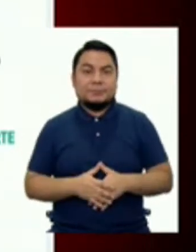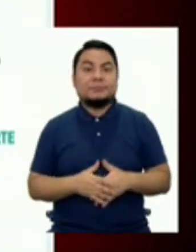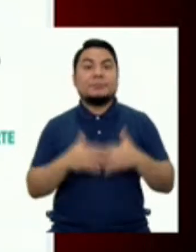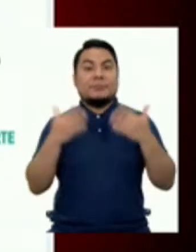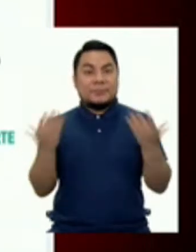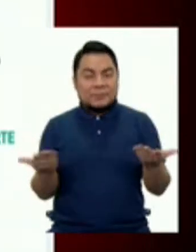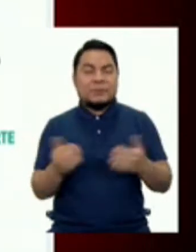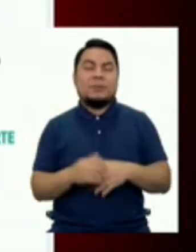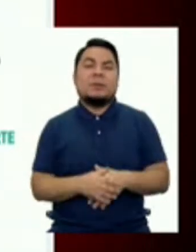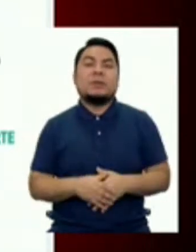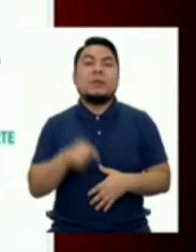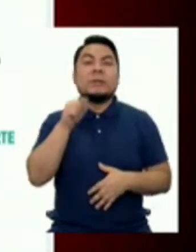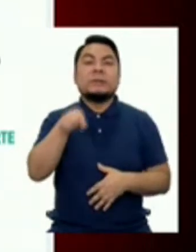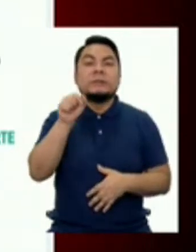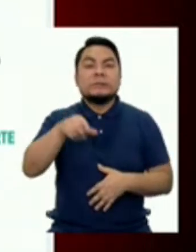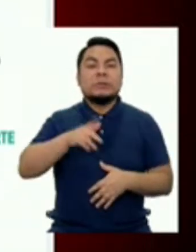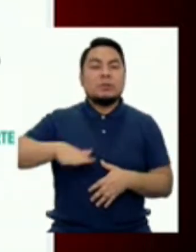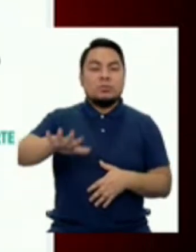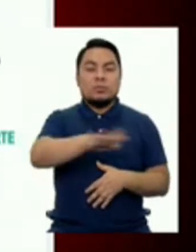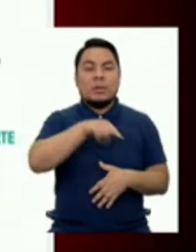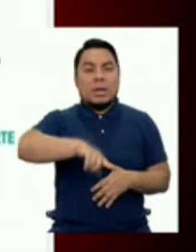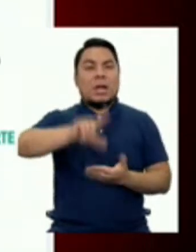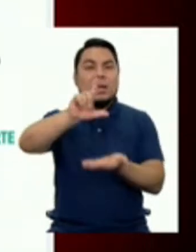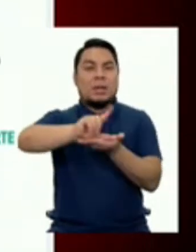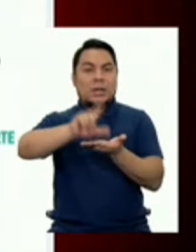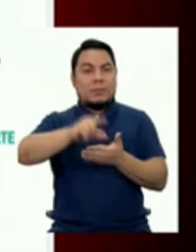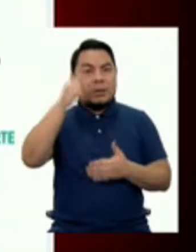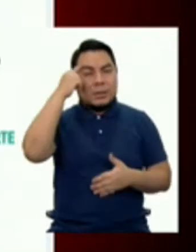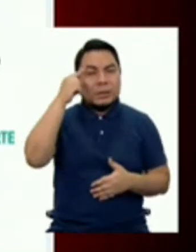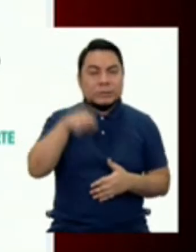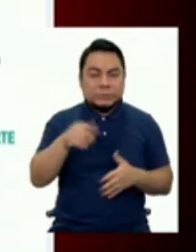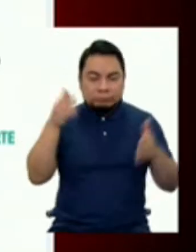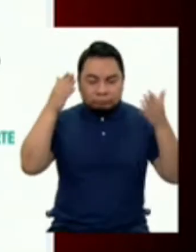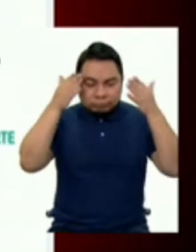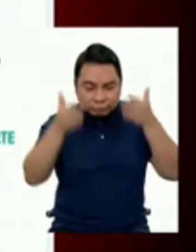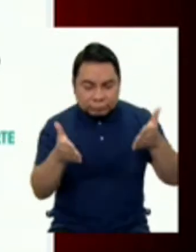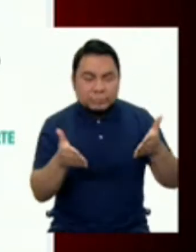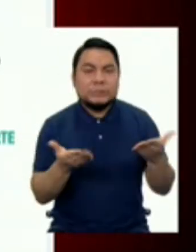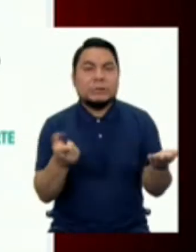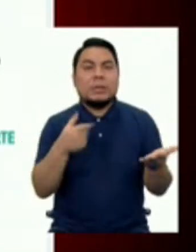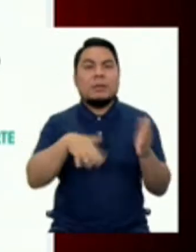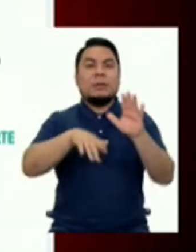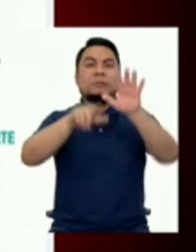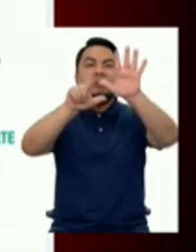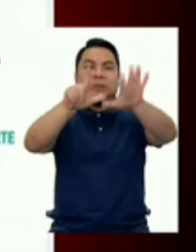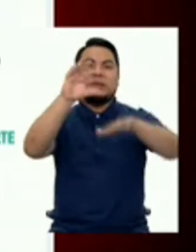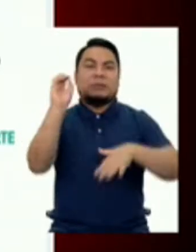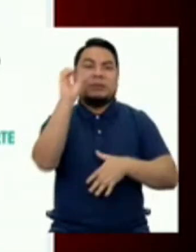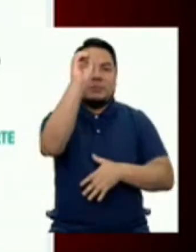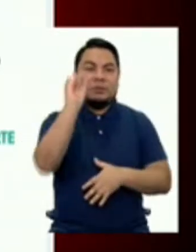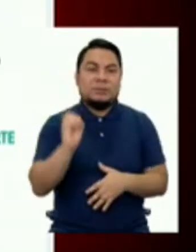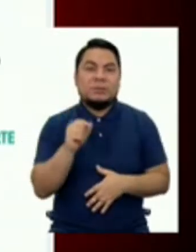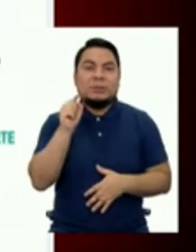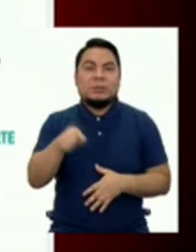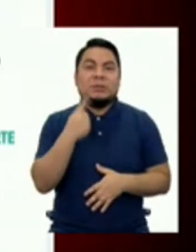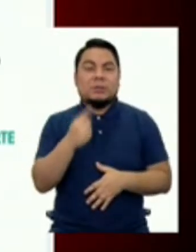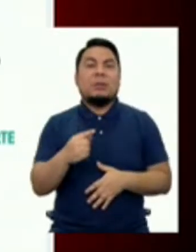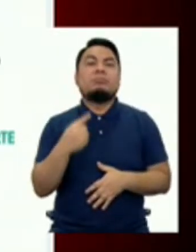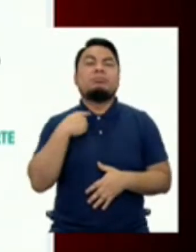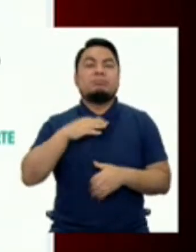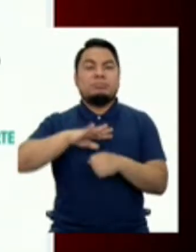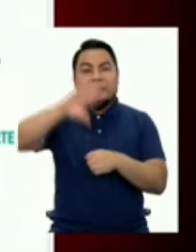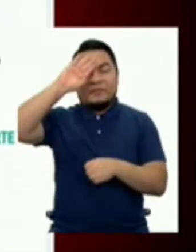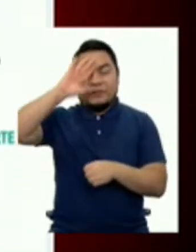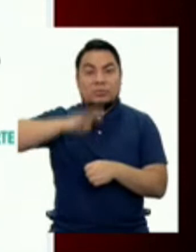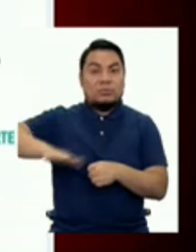Obviamente, la ciudad de Lima, por concentrar el 70% de los infectados